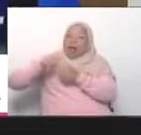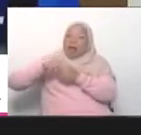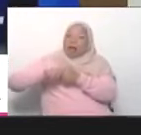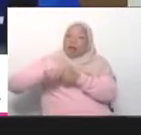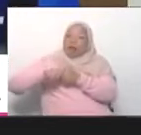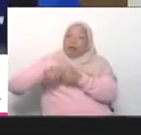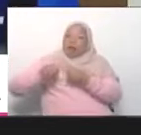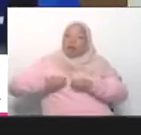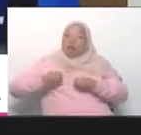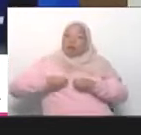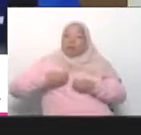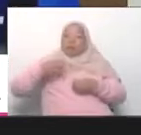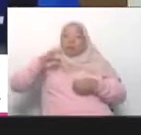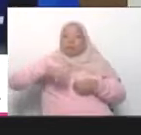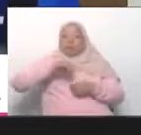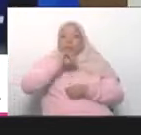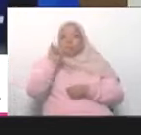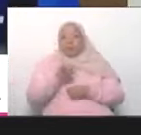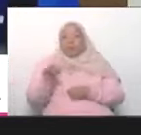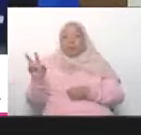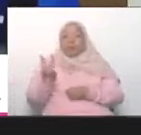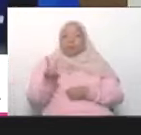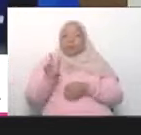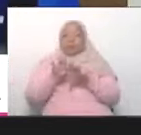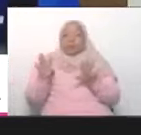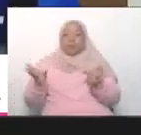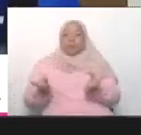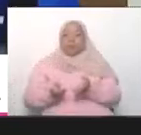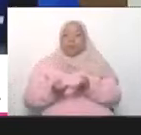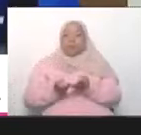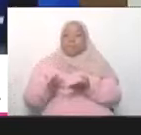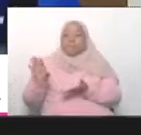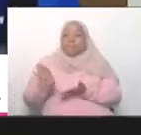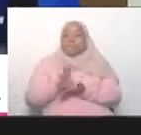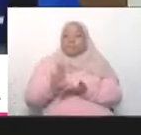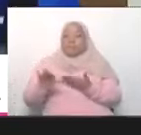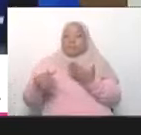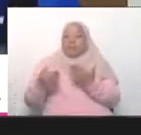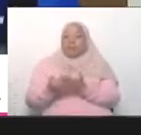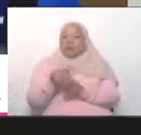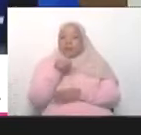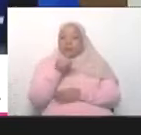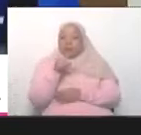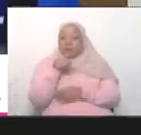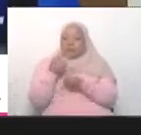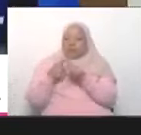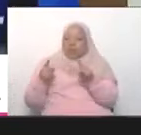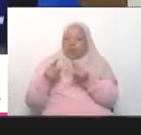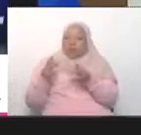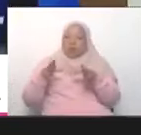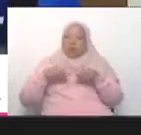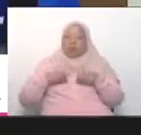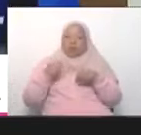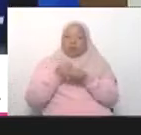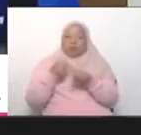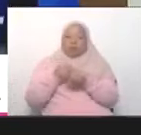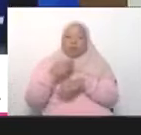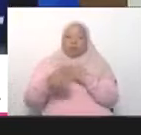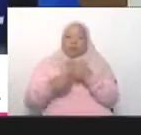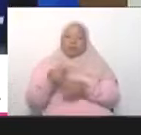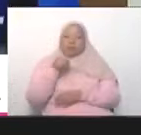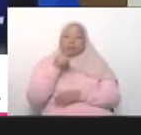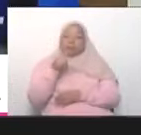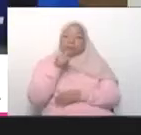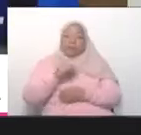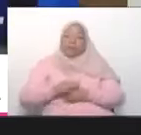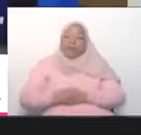historia viva del Estado Zulia, de Venezuela y del mundo, porque la gaita es patrimonio nacional, pero con el reconocimiento del récord Guinness